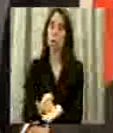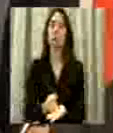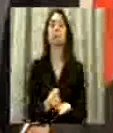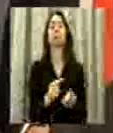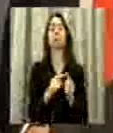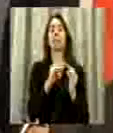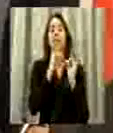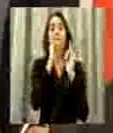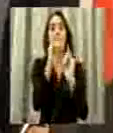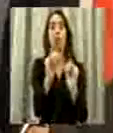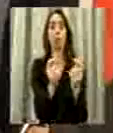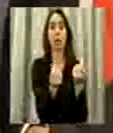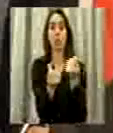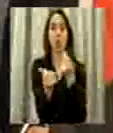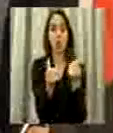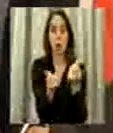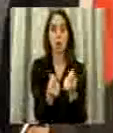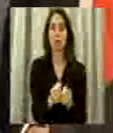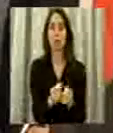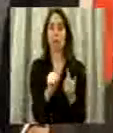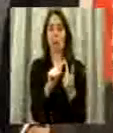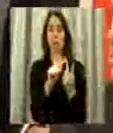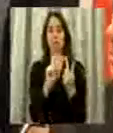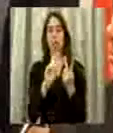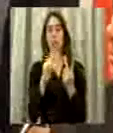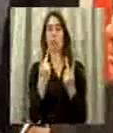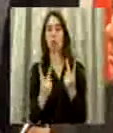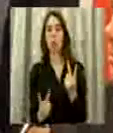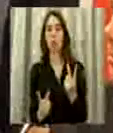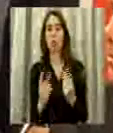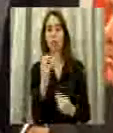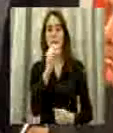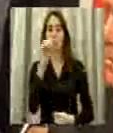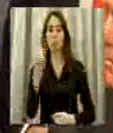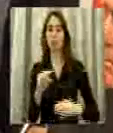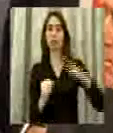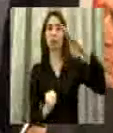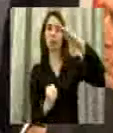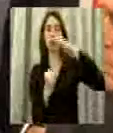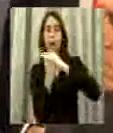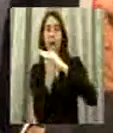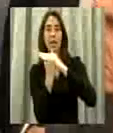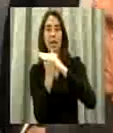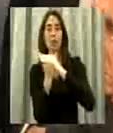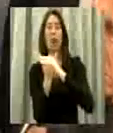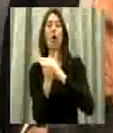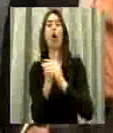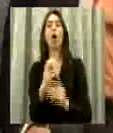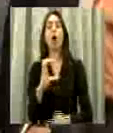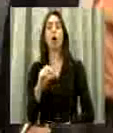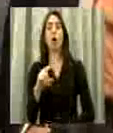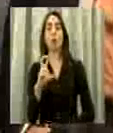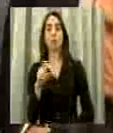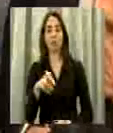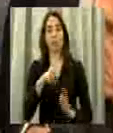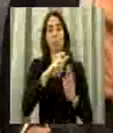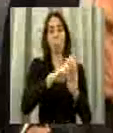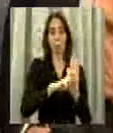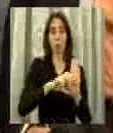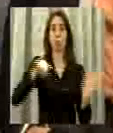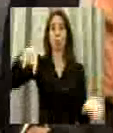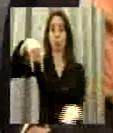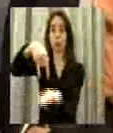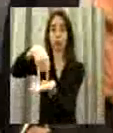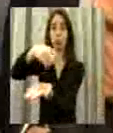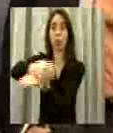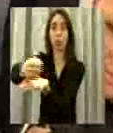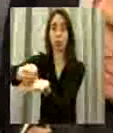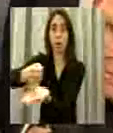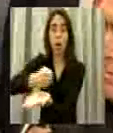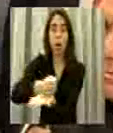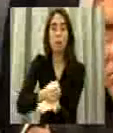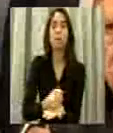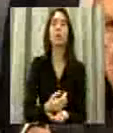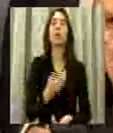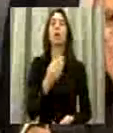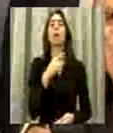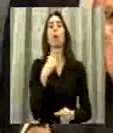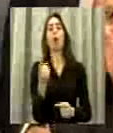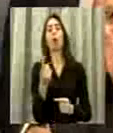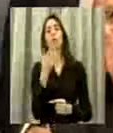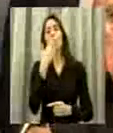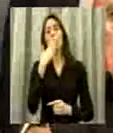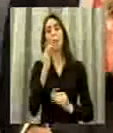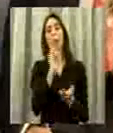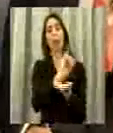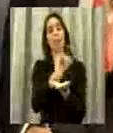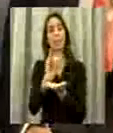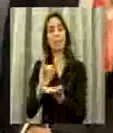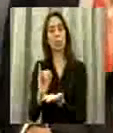comercial, las modificaciones a la tasa máxima convencional, proyecto de ley que está en trámite. En temas de mejoras institucionales, el